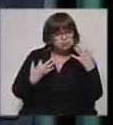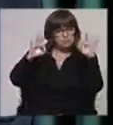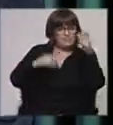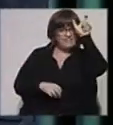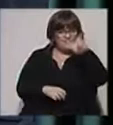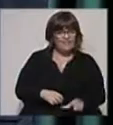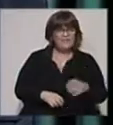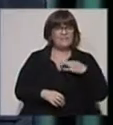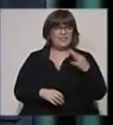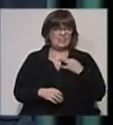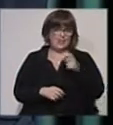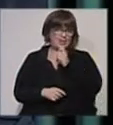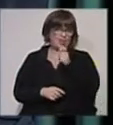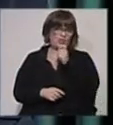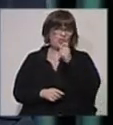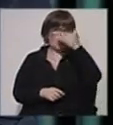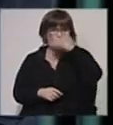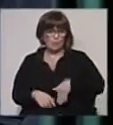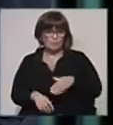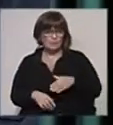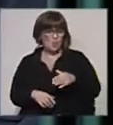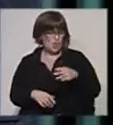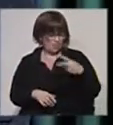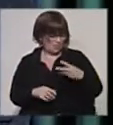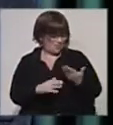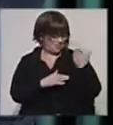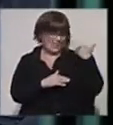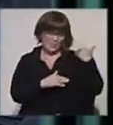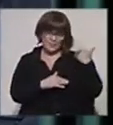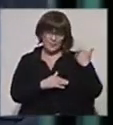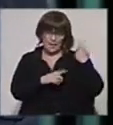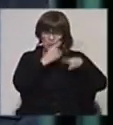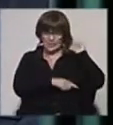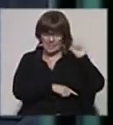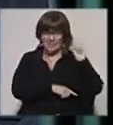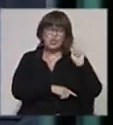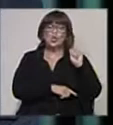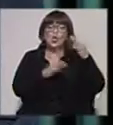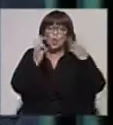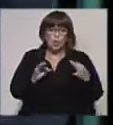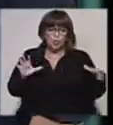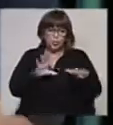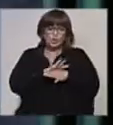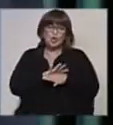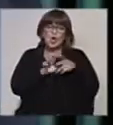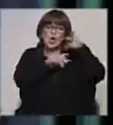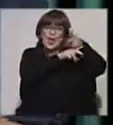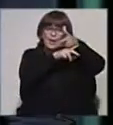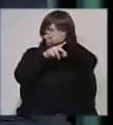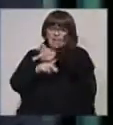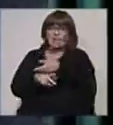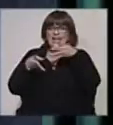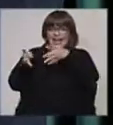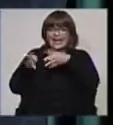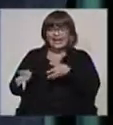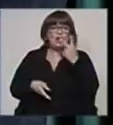ahora me tocó hacerlo por última vez en noviembre, y en noviembre coincidí con los 2 camarógrafos de guerra de la BBC,